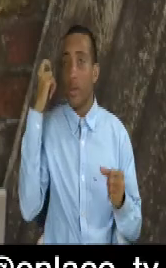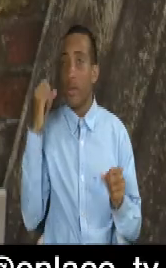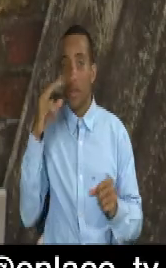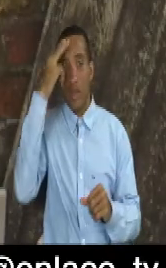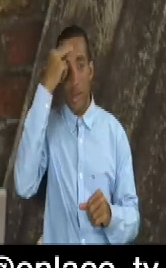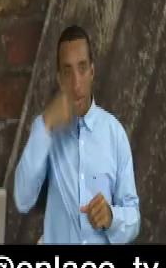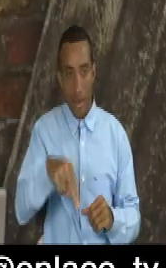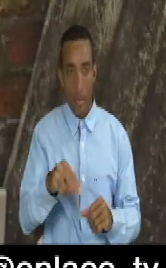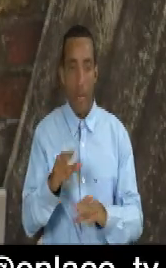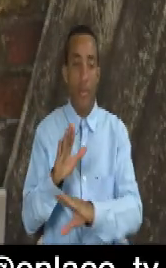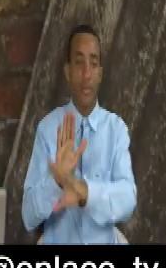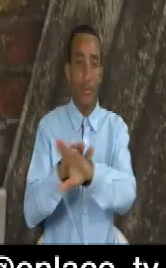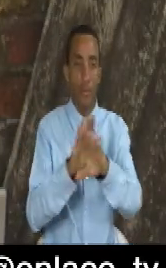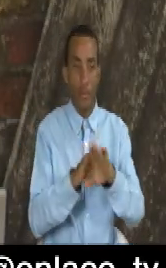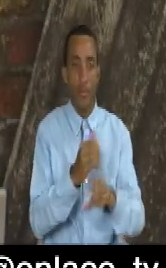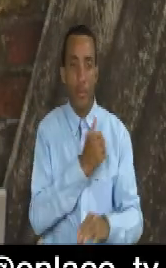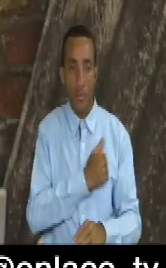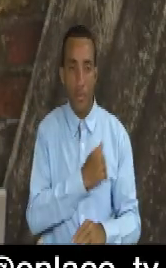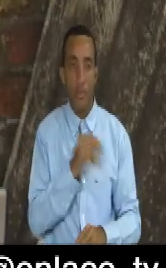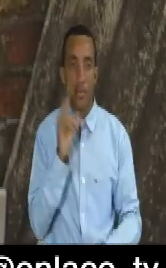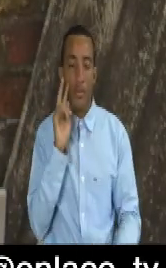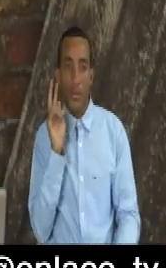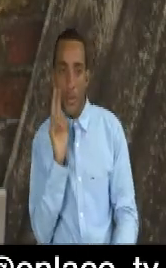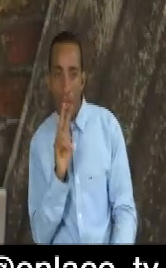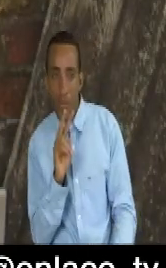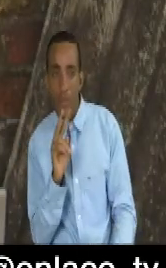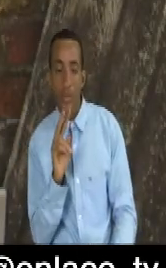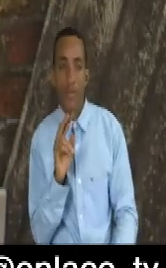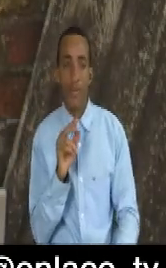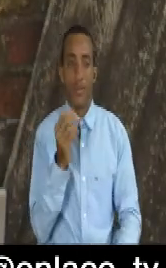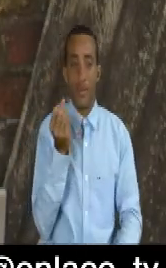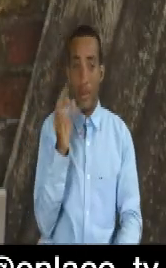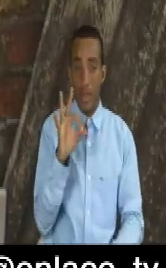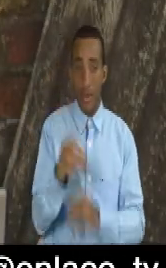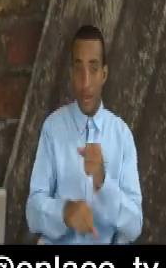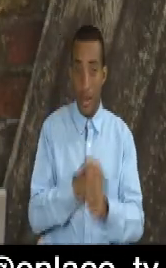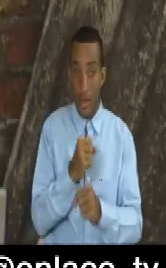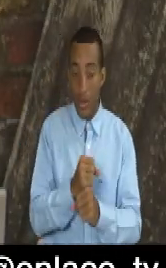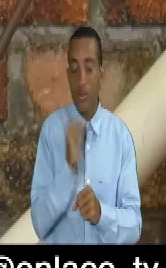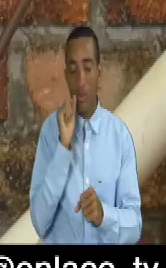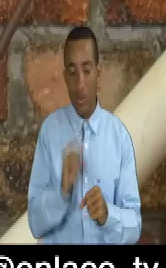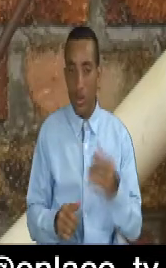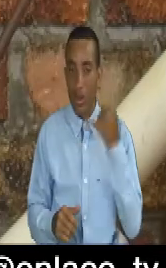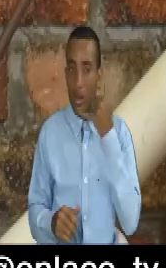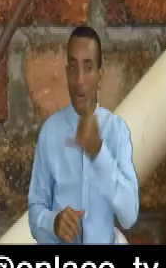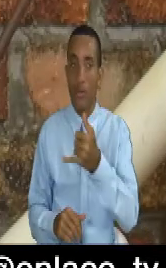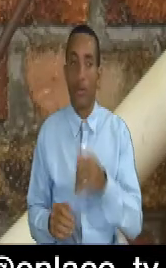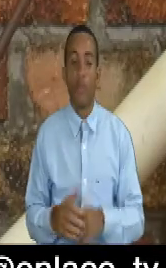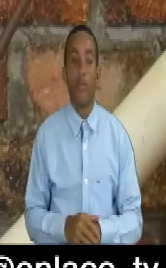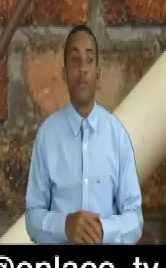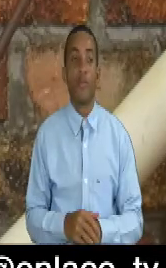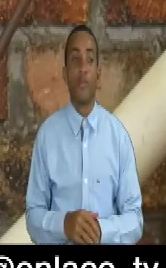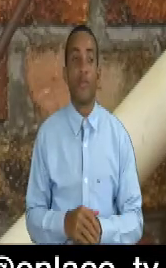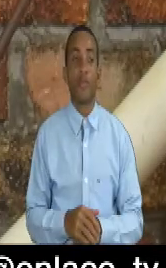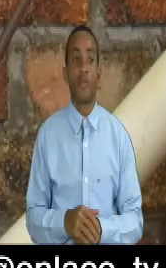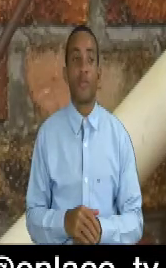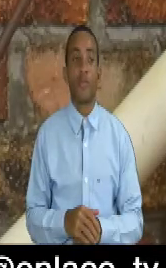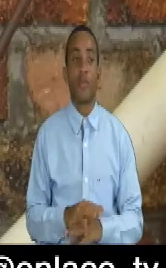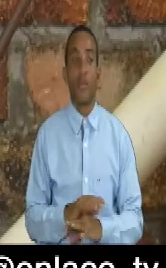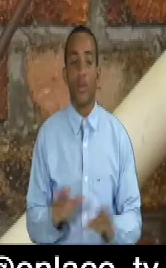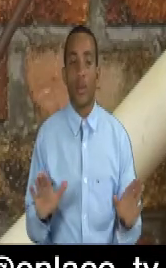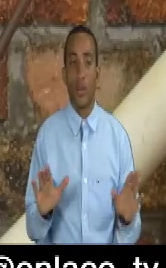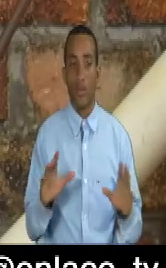hicieron un llamado para, por favor, las personas que tengan conocimiento de esta menor de 13 años se puedan comunicar con ellos. Sí, pues vamos a